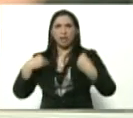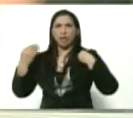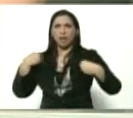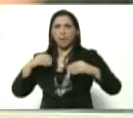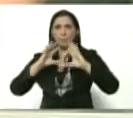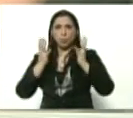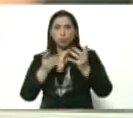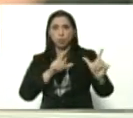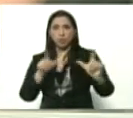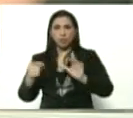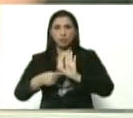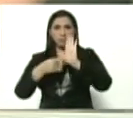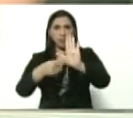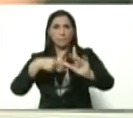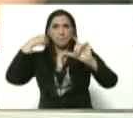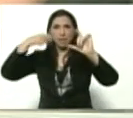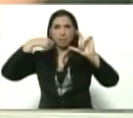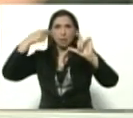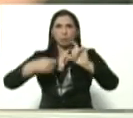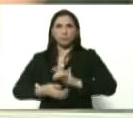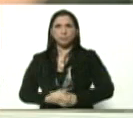¿Estamos listos para presentar este video?